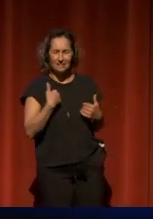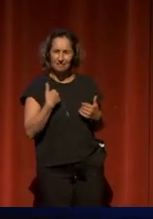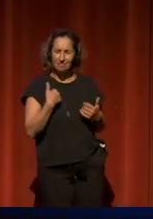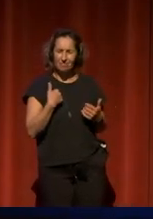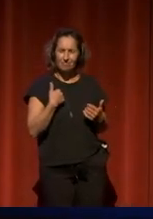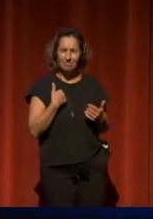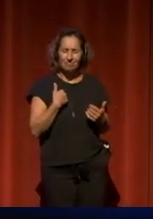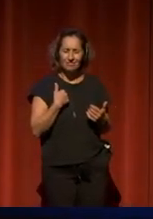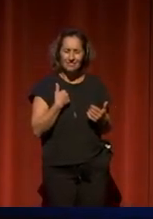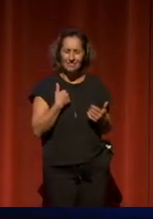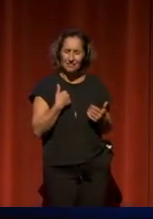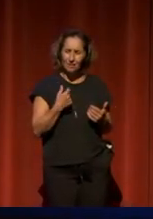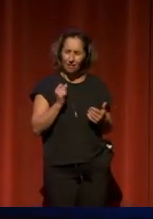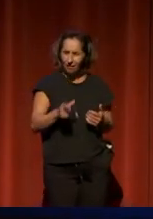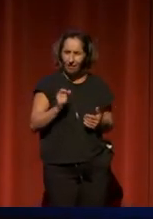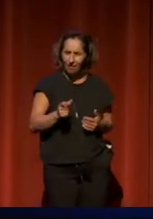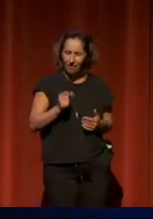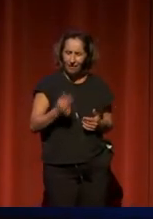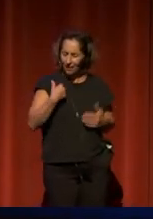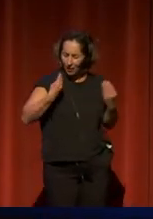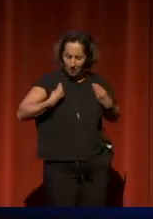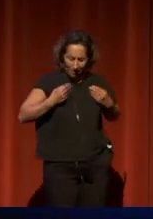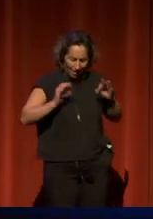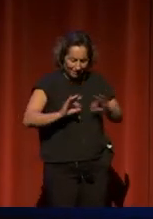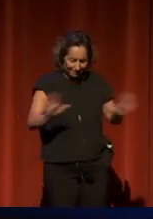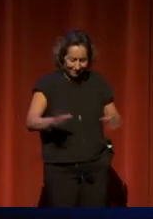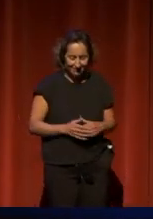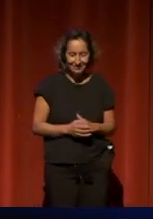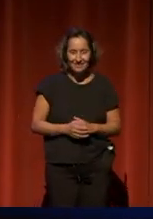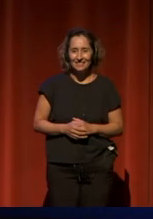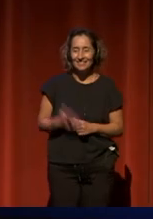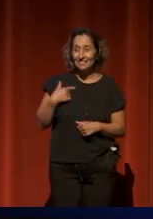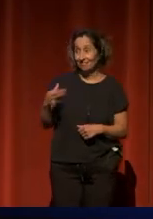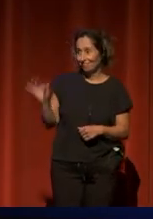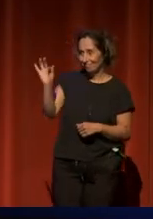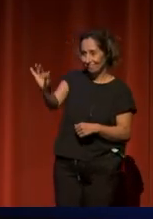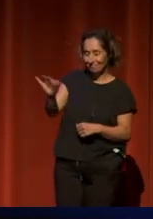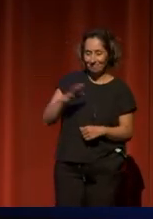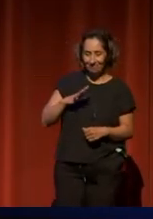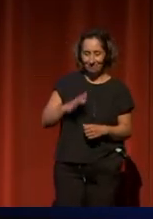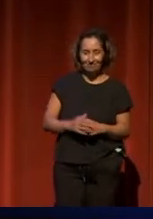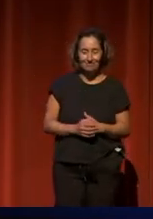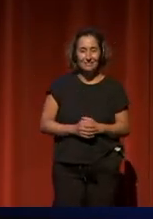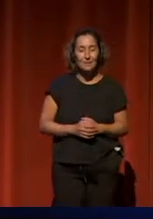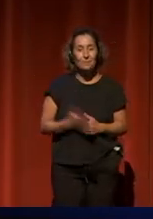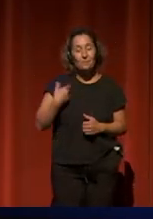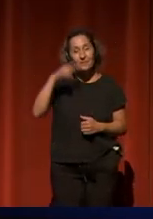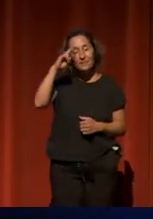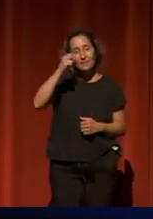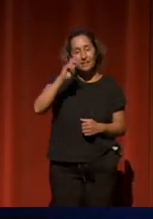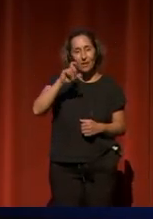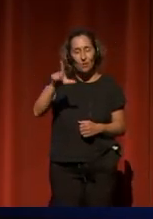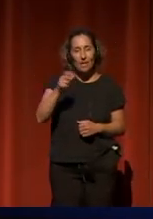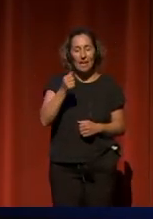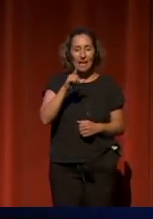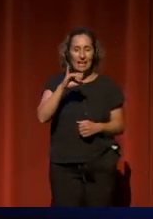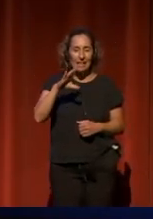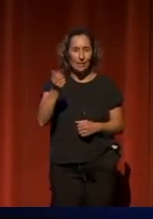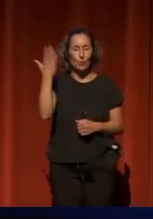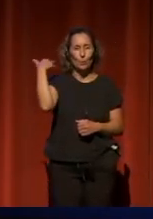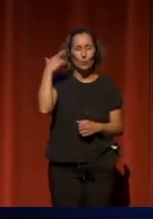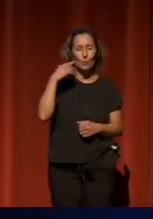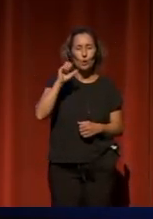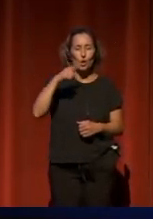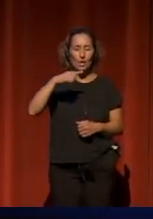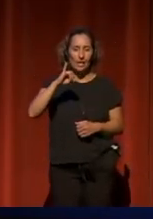pasado bastante frecuentemente en mi vida adelante con la pregunta Hola Raúl Soy Alicia sés nos conocimos en el